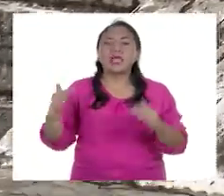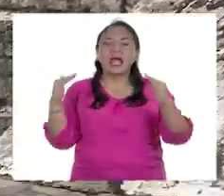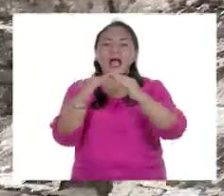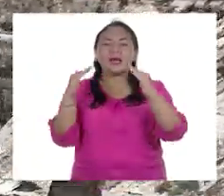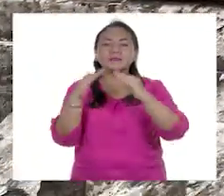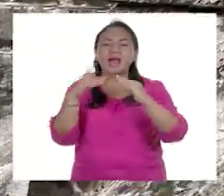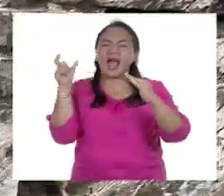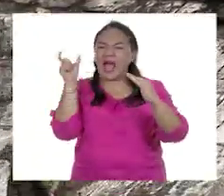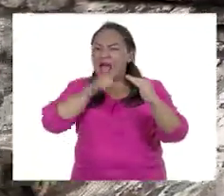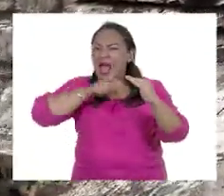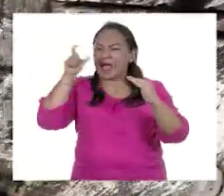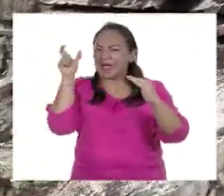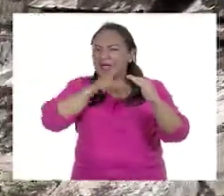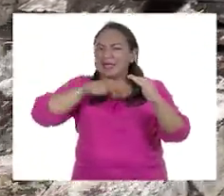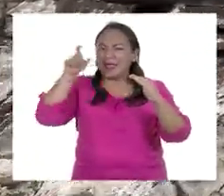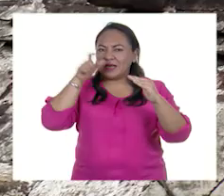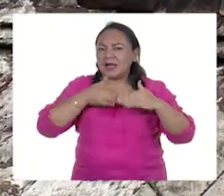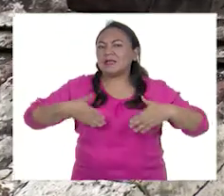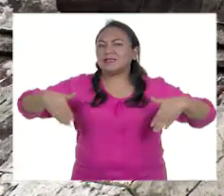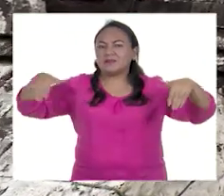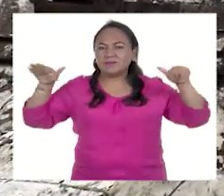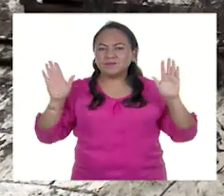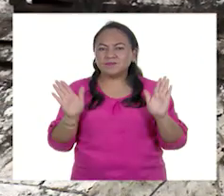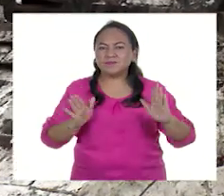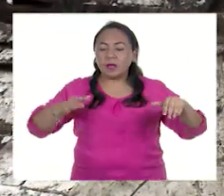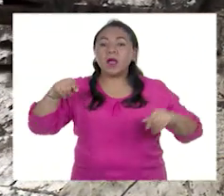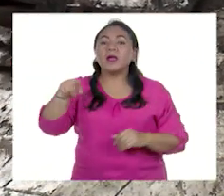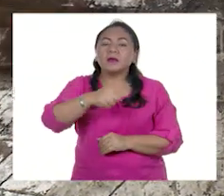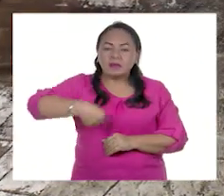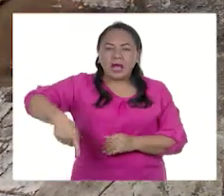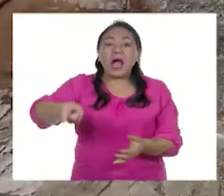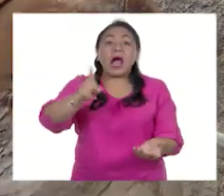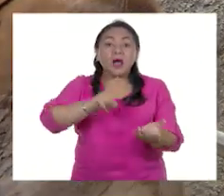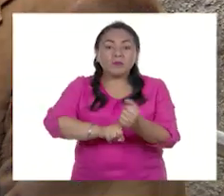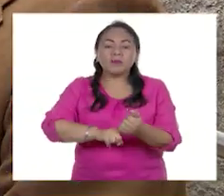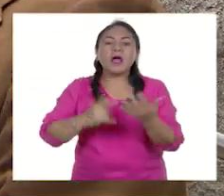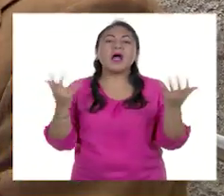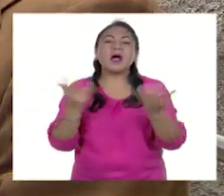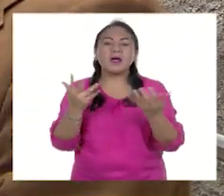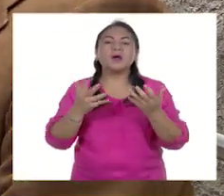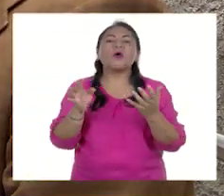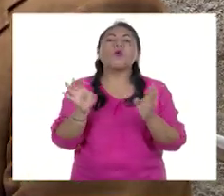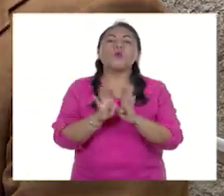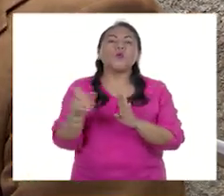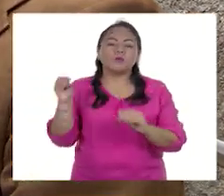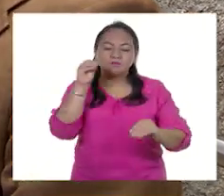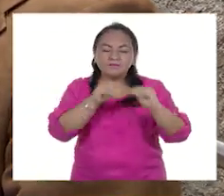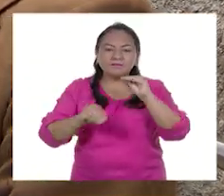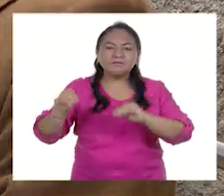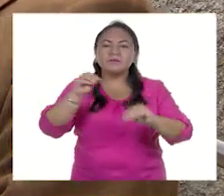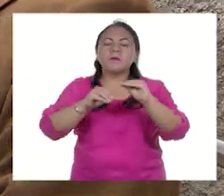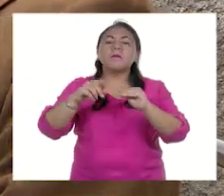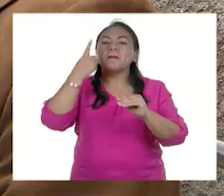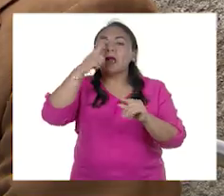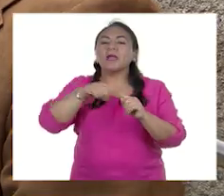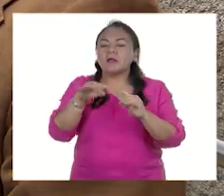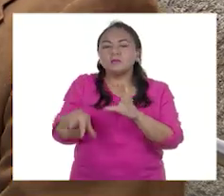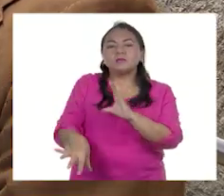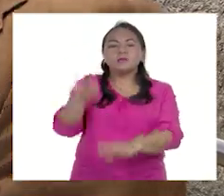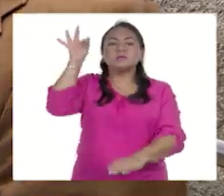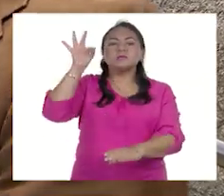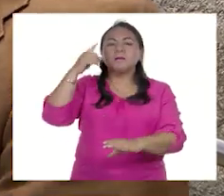Aquí se realizaban una serie de rituales a través de los cuales simbólicamente el que era elegido para gobernar a los